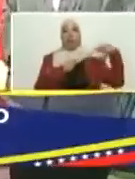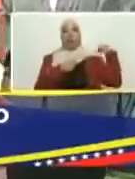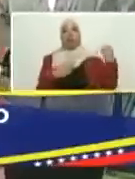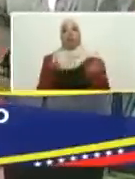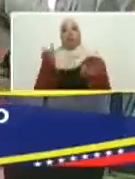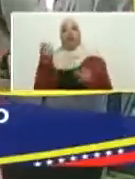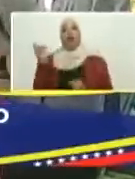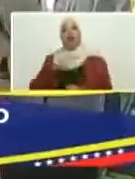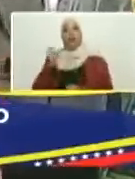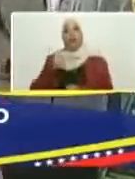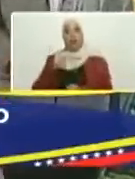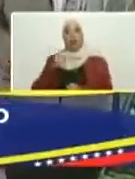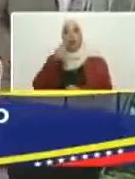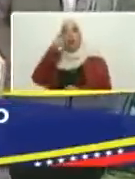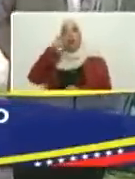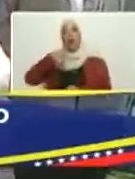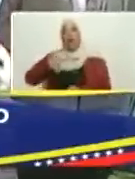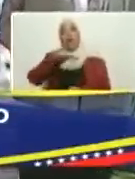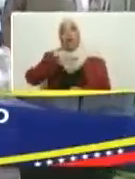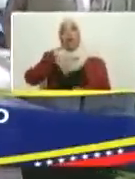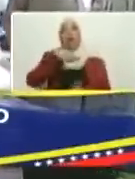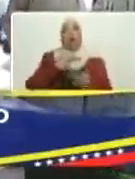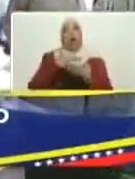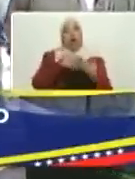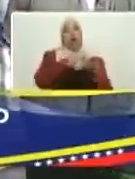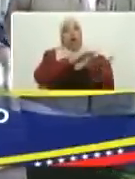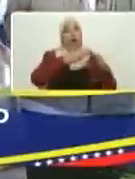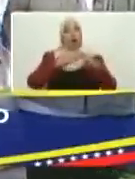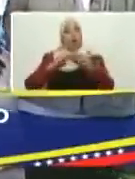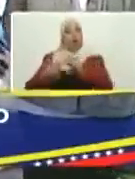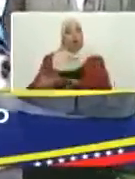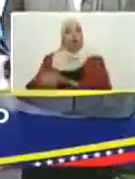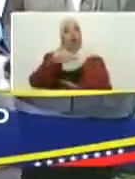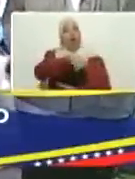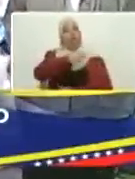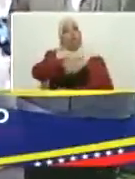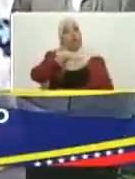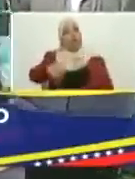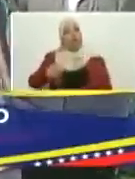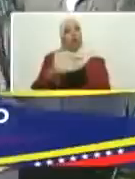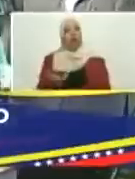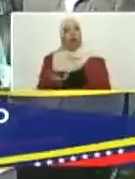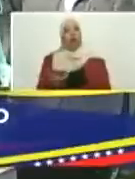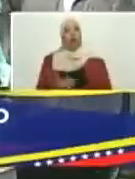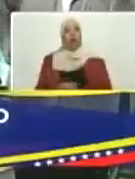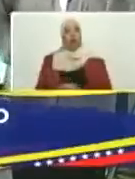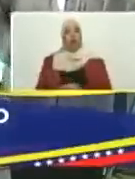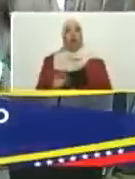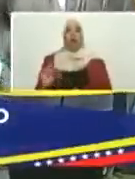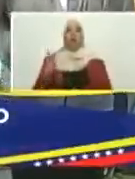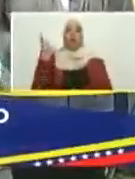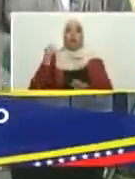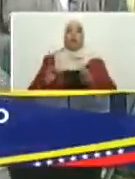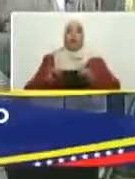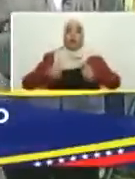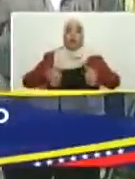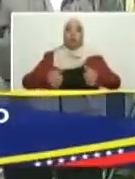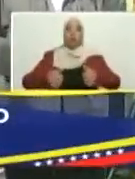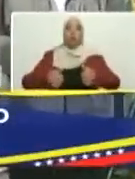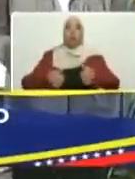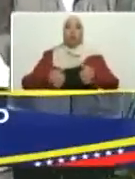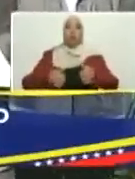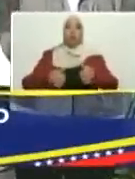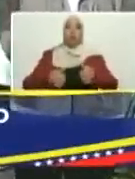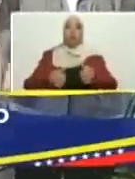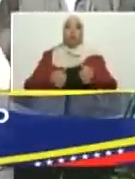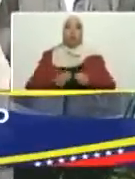a las necesidades del país, a las posibilidades del país. Tuvimos una primera etapa de